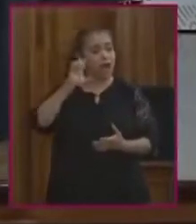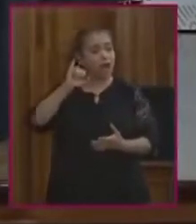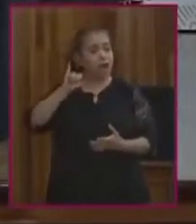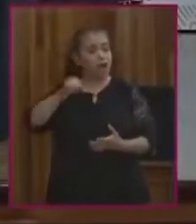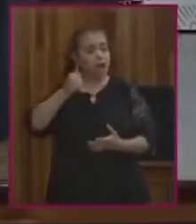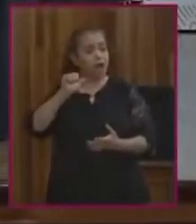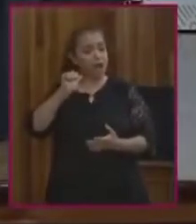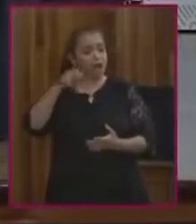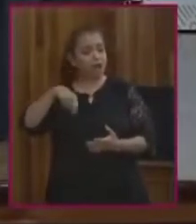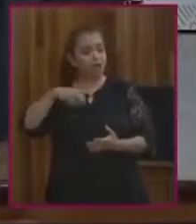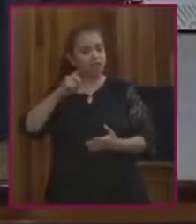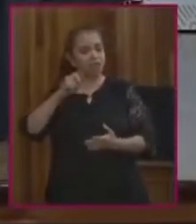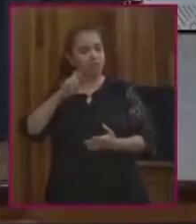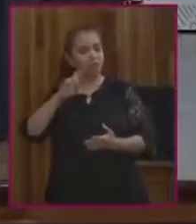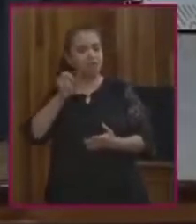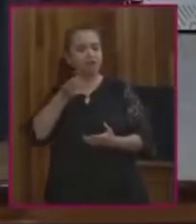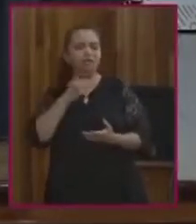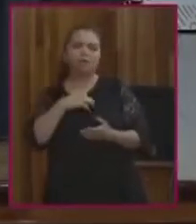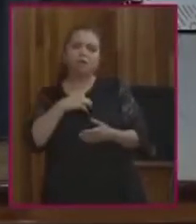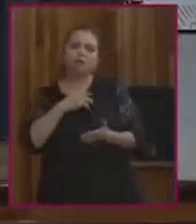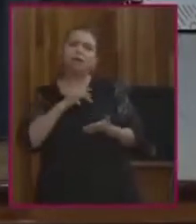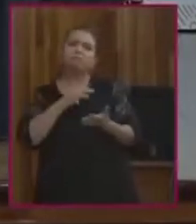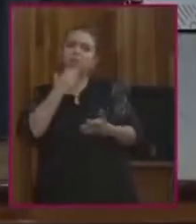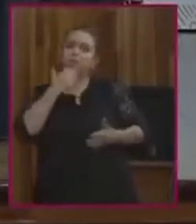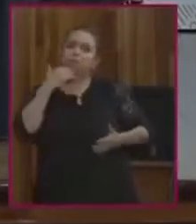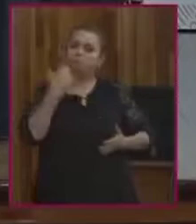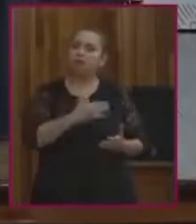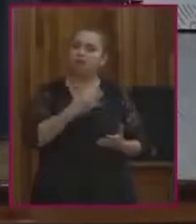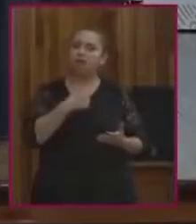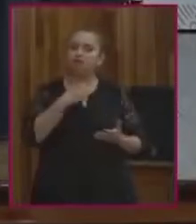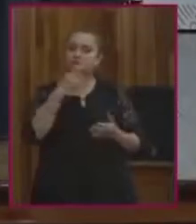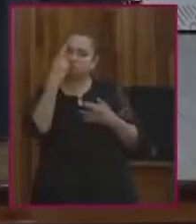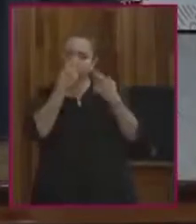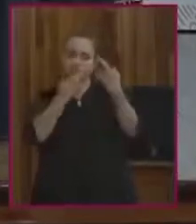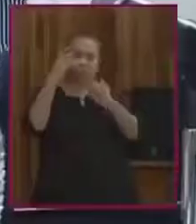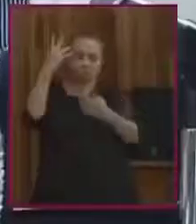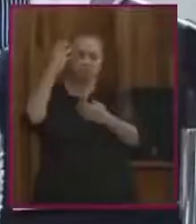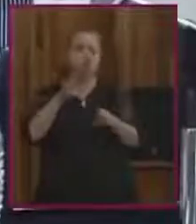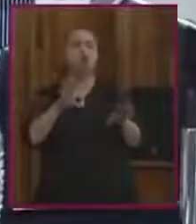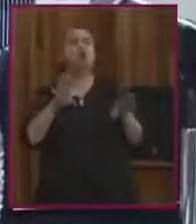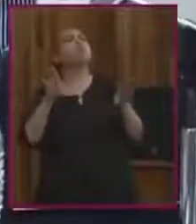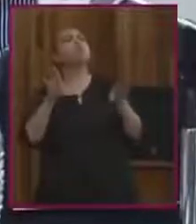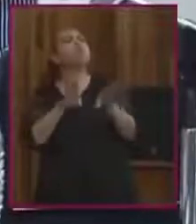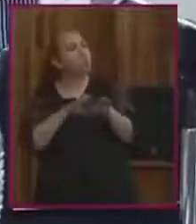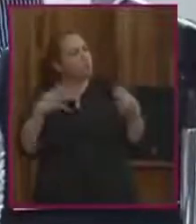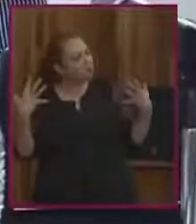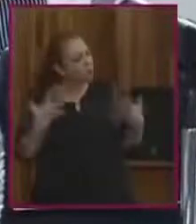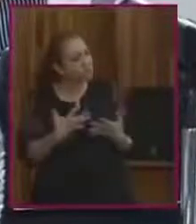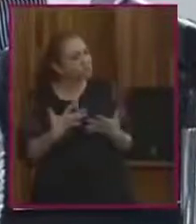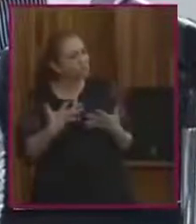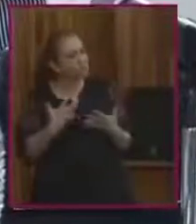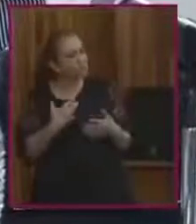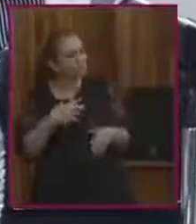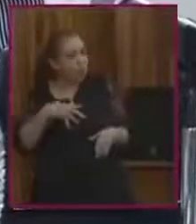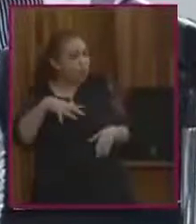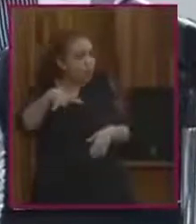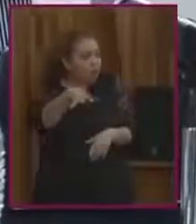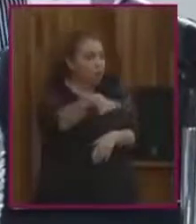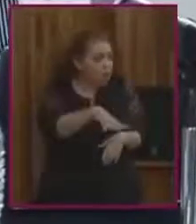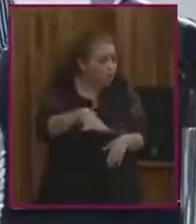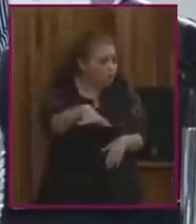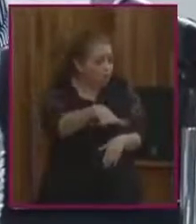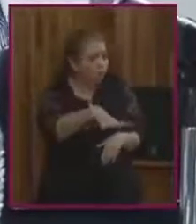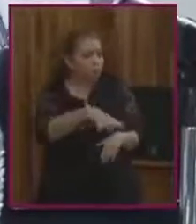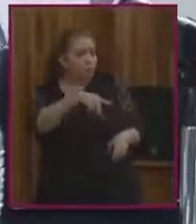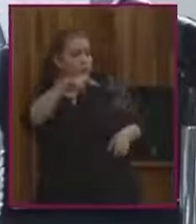cómo. Dice, pues a lo mejor los que ahí están explícitamente, pero ¿cómo le voy a hacer ante una realidad que estoy viviendo, ante una